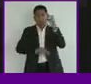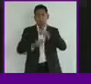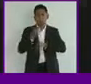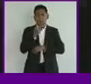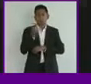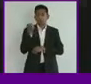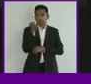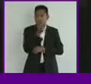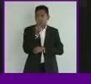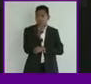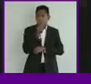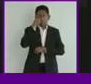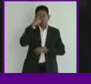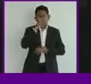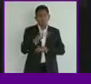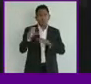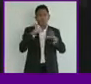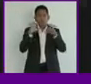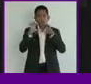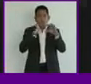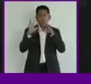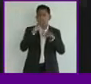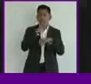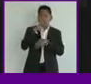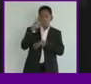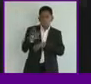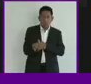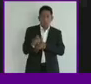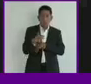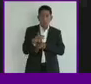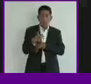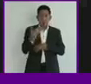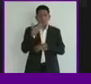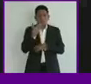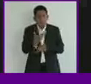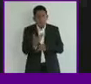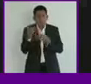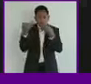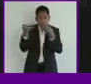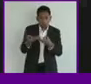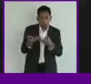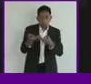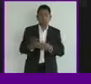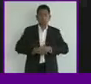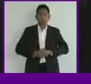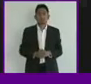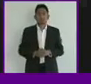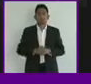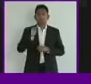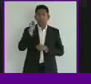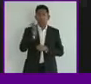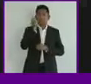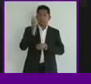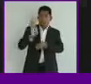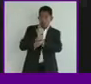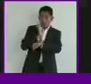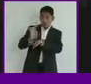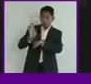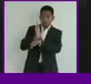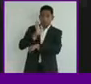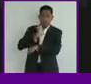para comunicarnos como redes sociales de forma adecuada. La tecnología representa muchos beneficios, pero